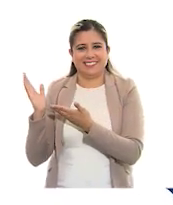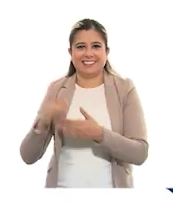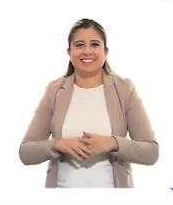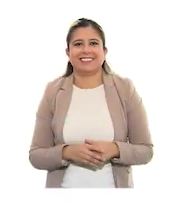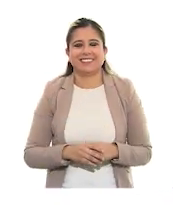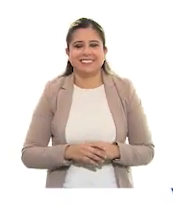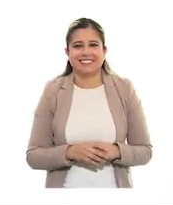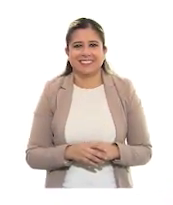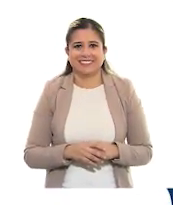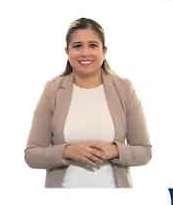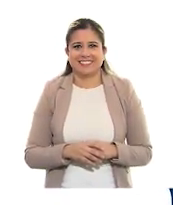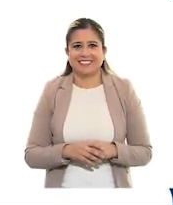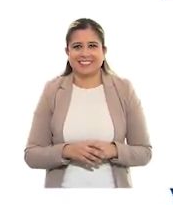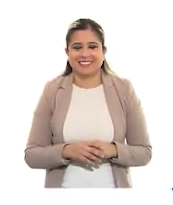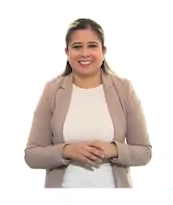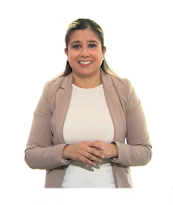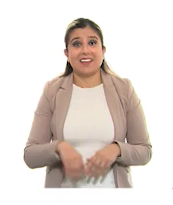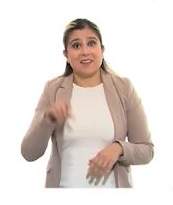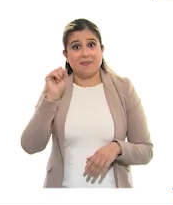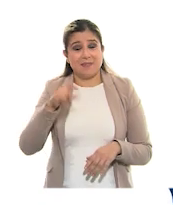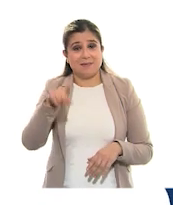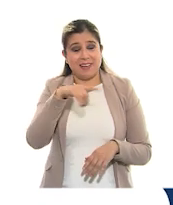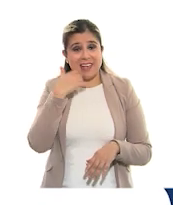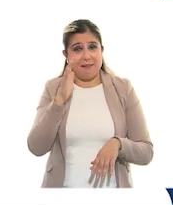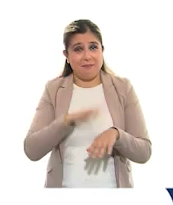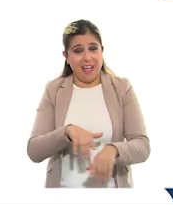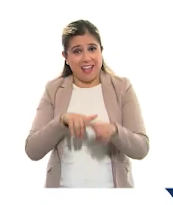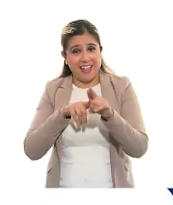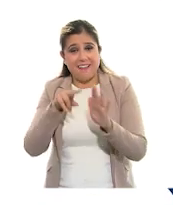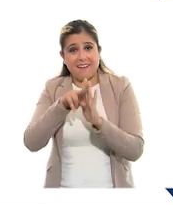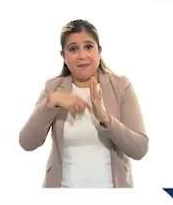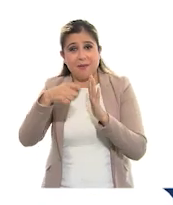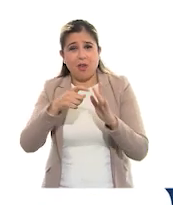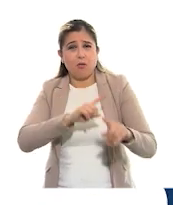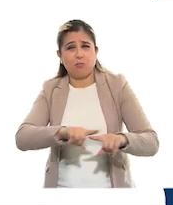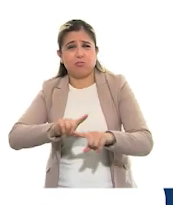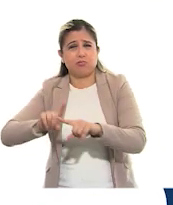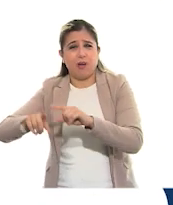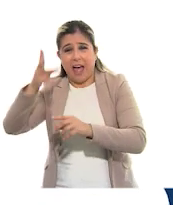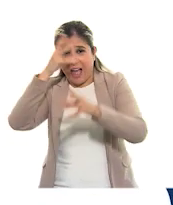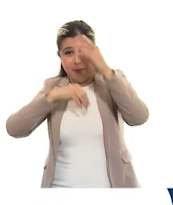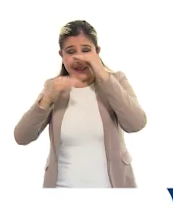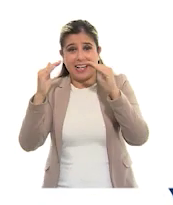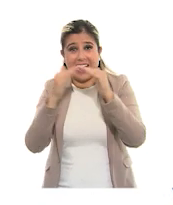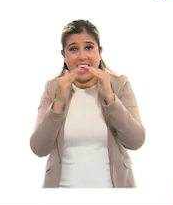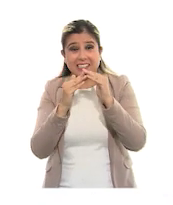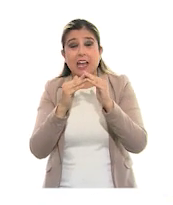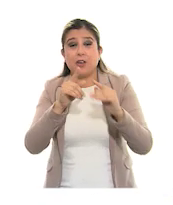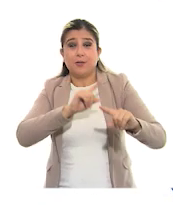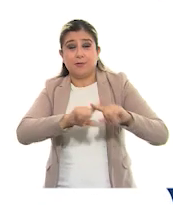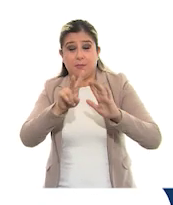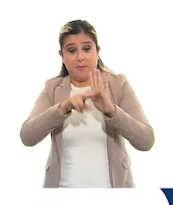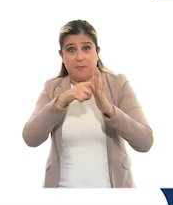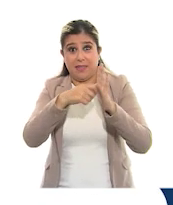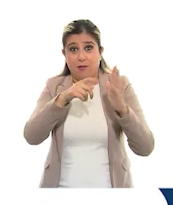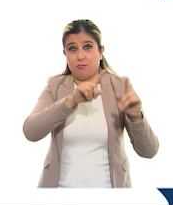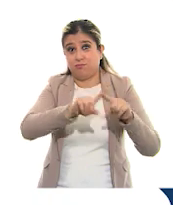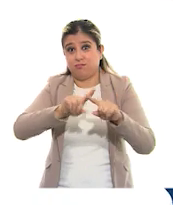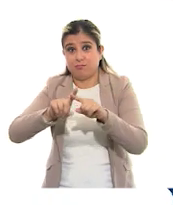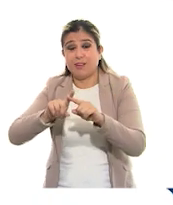conalitec.sep.gov.mx. Si quieres volver a ver los programas de Aprende en Casa, los puedes encontrar en la siguiente liga: